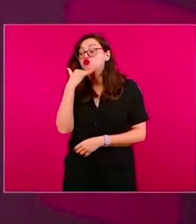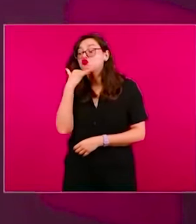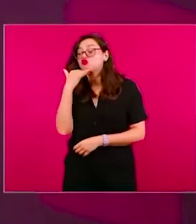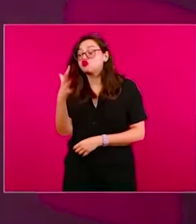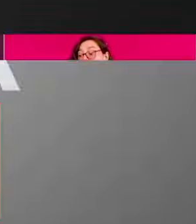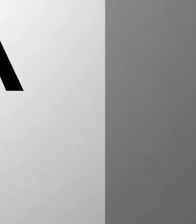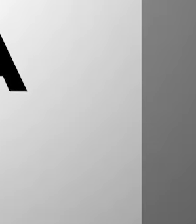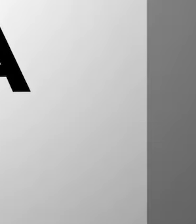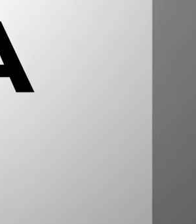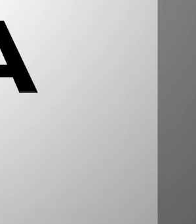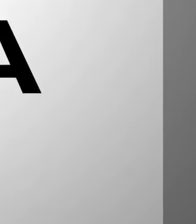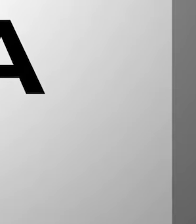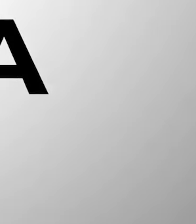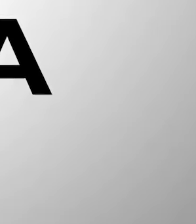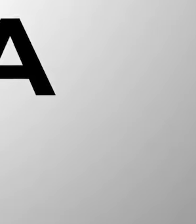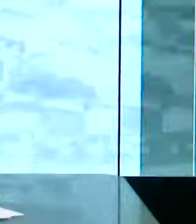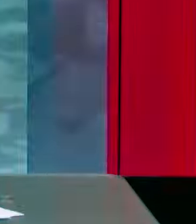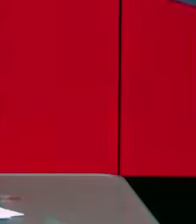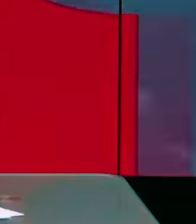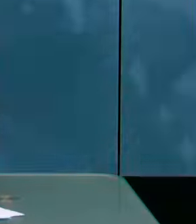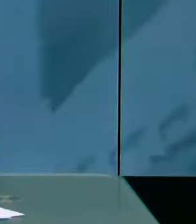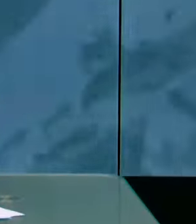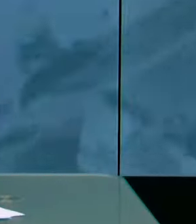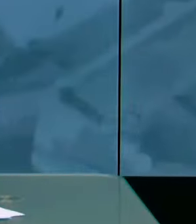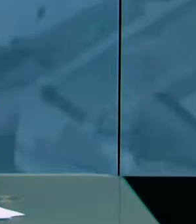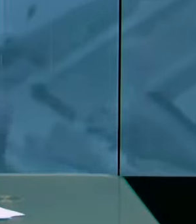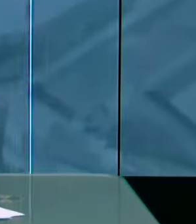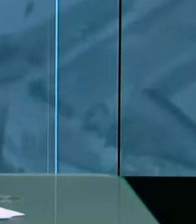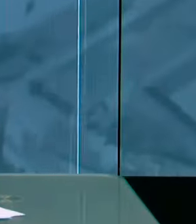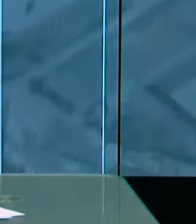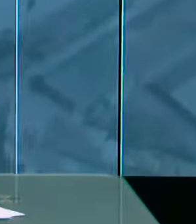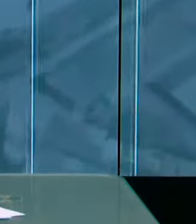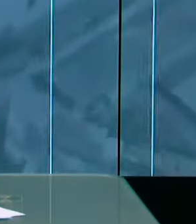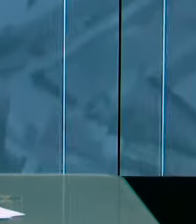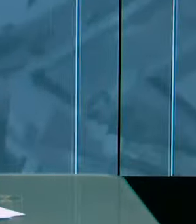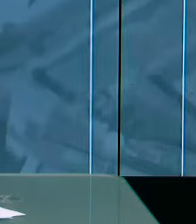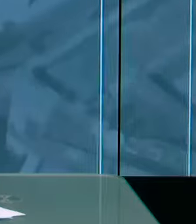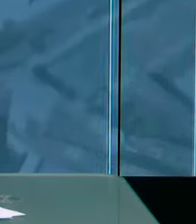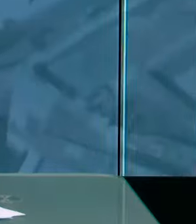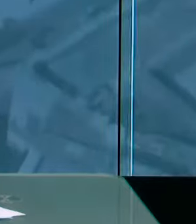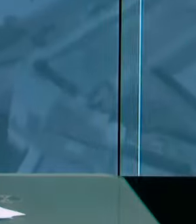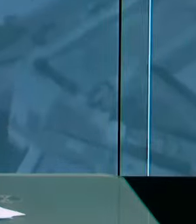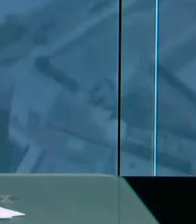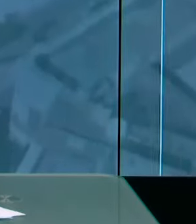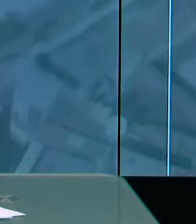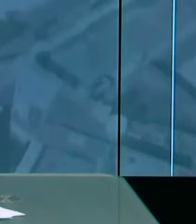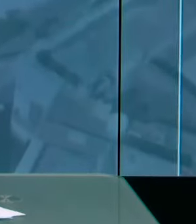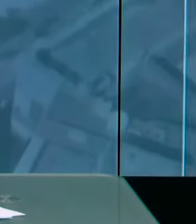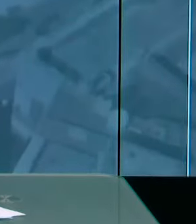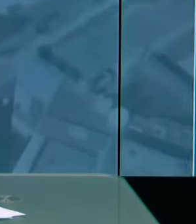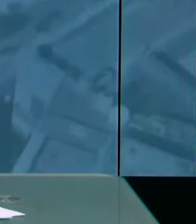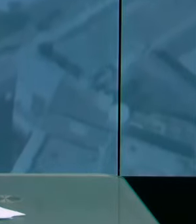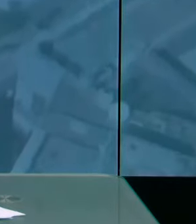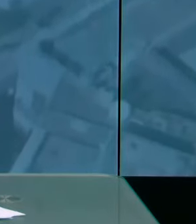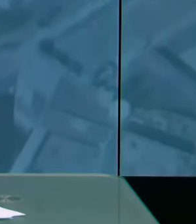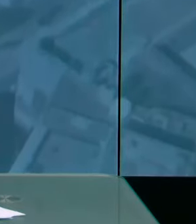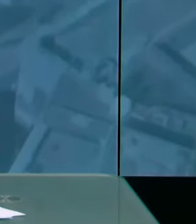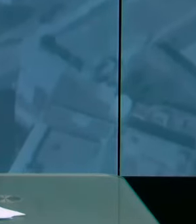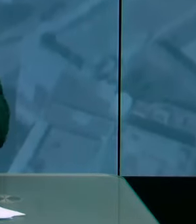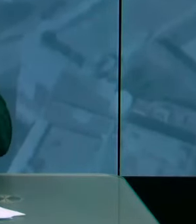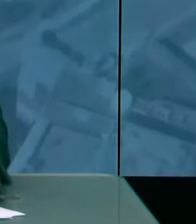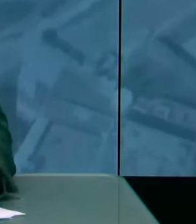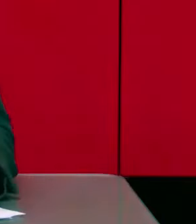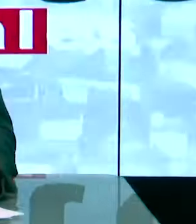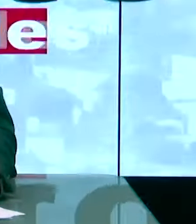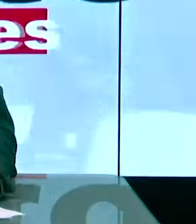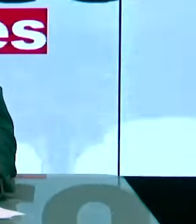corrupción. Se cierra. Además, el director de Pemex reveló esta mañana que el exesposo de María Amparo Cázar, Márquez Padilla, fue contratado